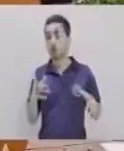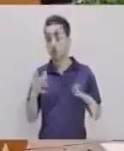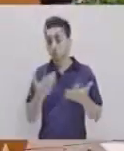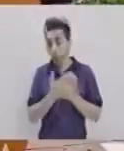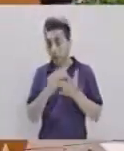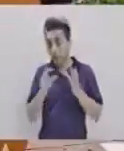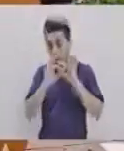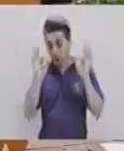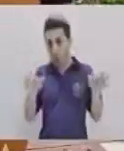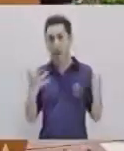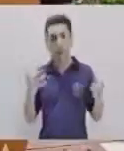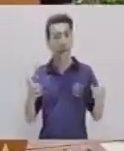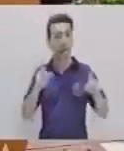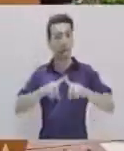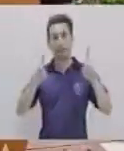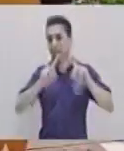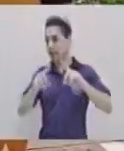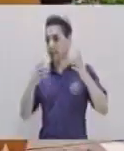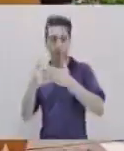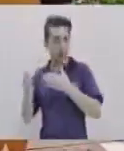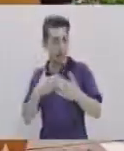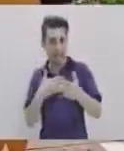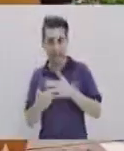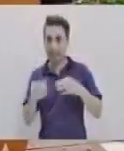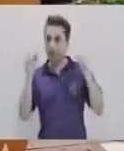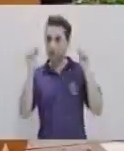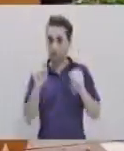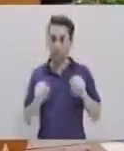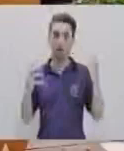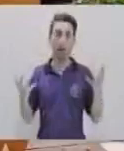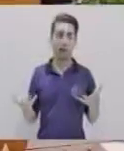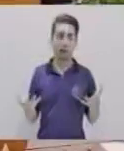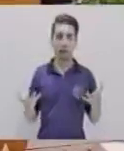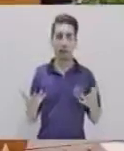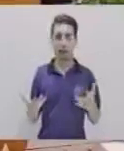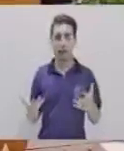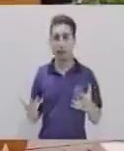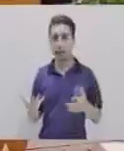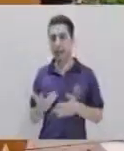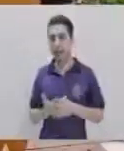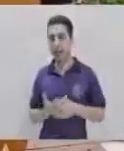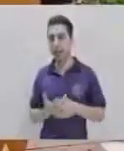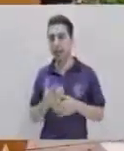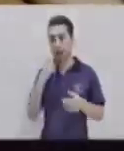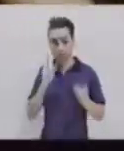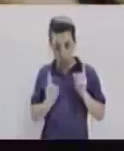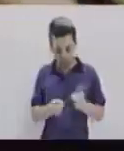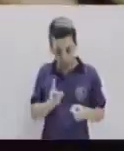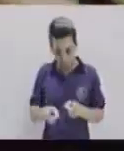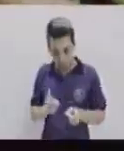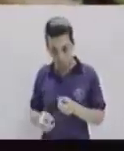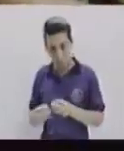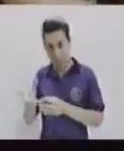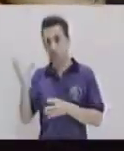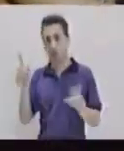una baqueta más delgada y más dura en una tecla de bajo, suena muy cristaloso.